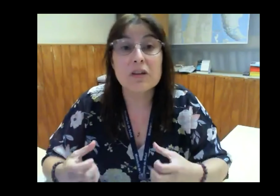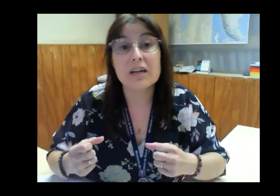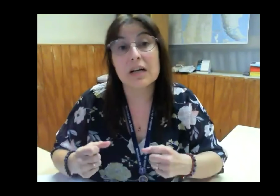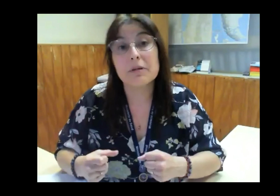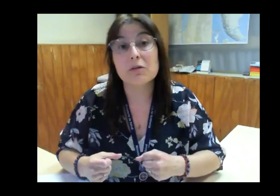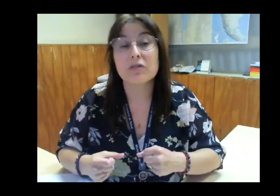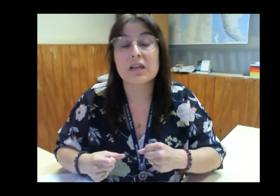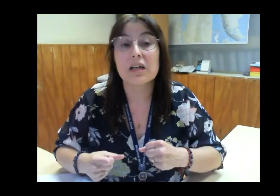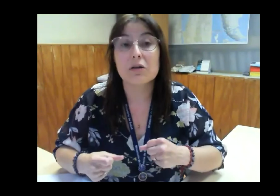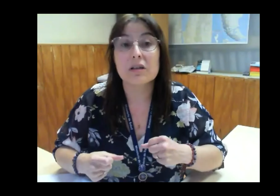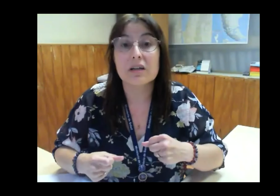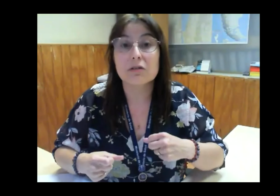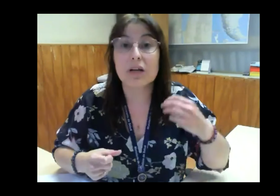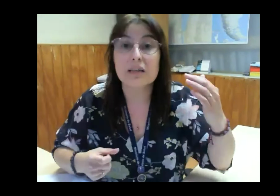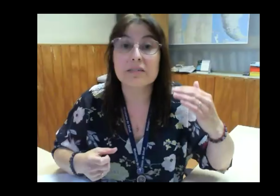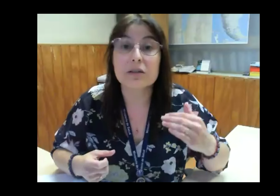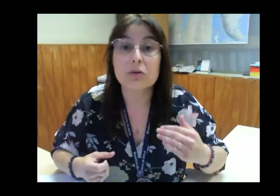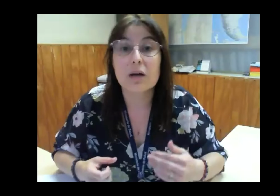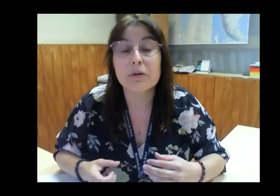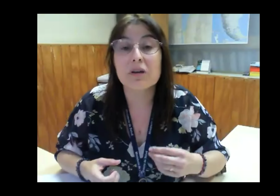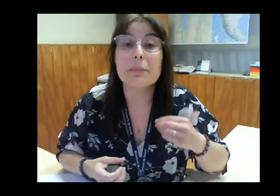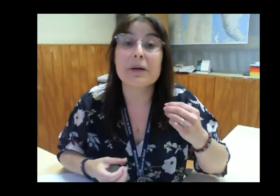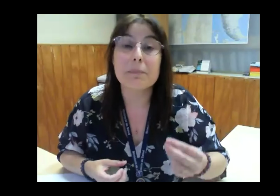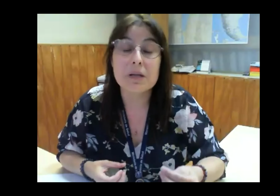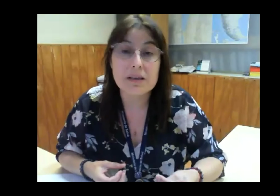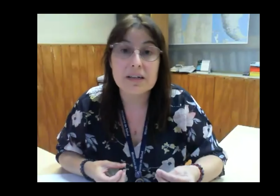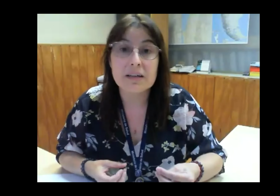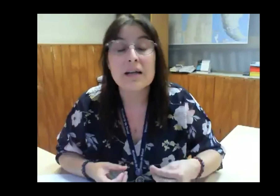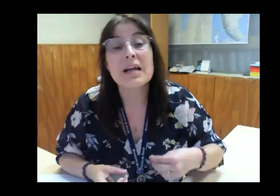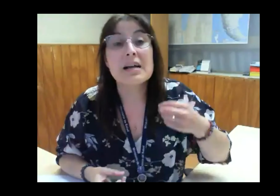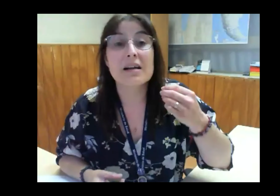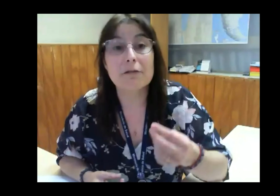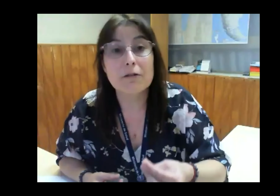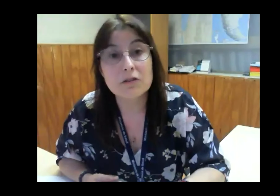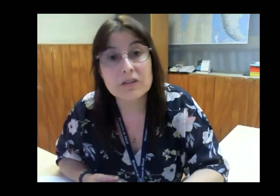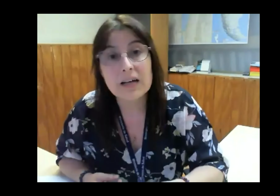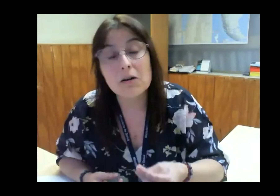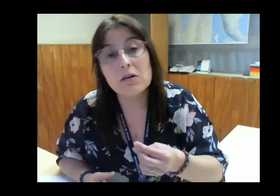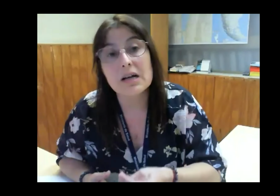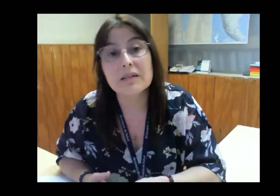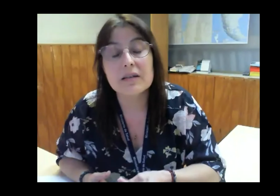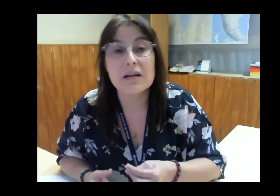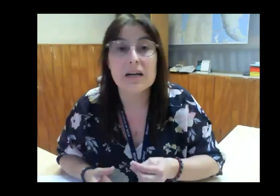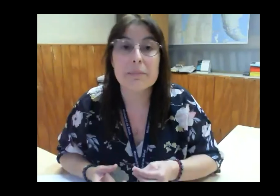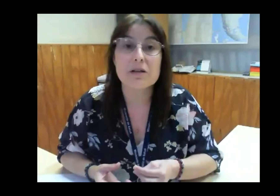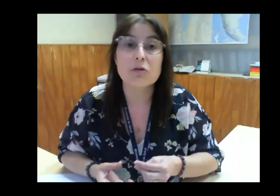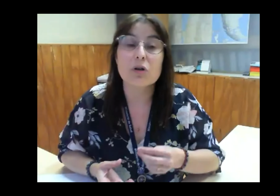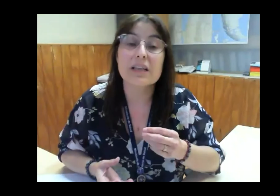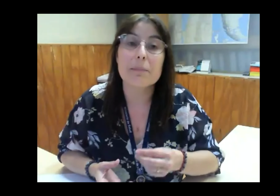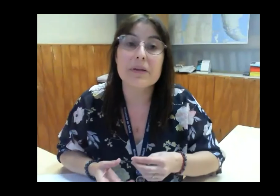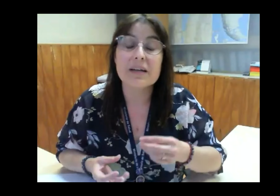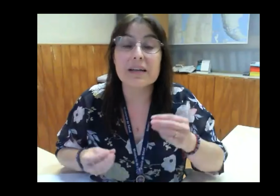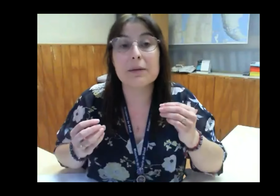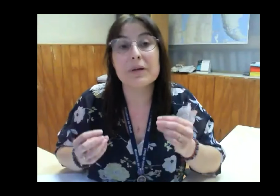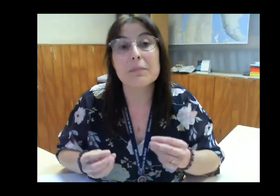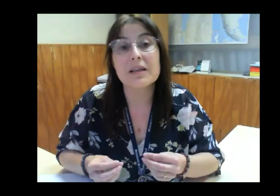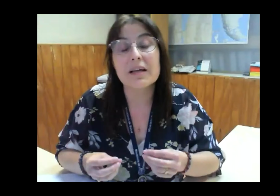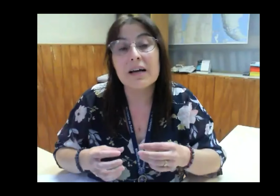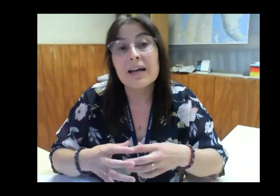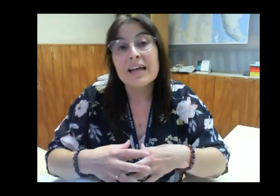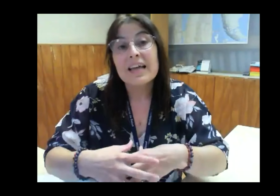fortalecimiento del reglamento sanitario internacional en ciertos ámbitos que permitan reforzar lo que hace el reglamento y también